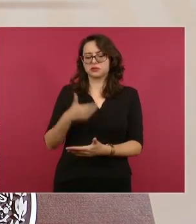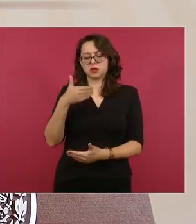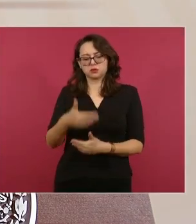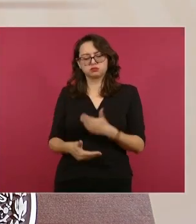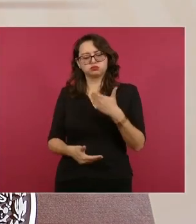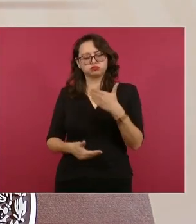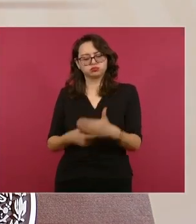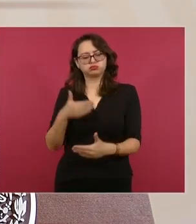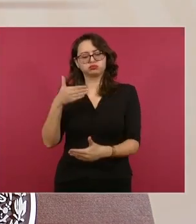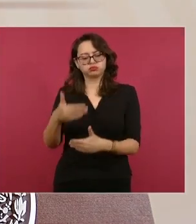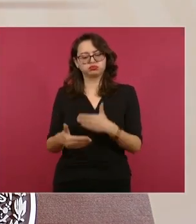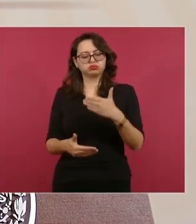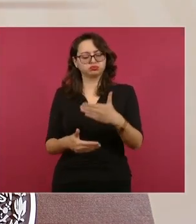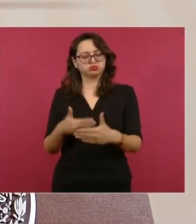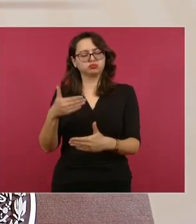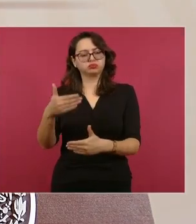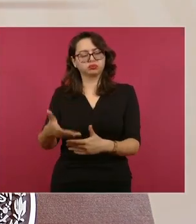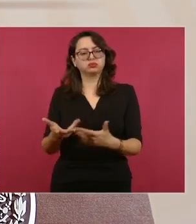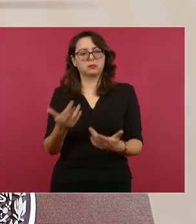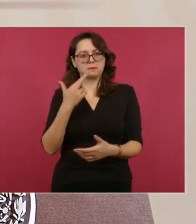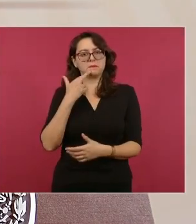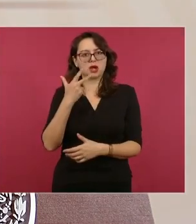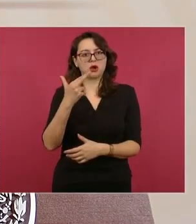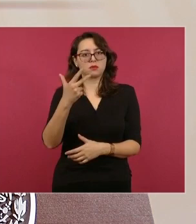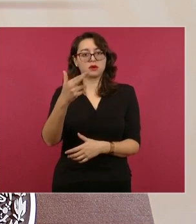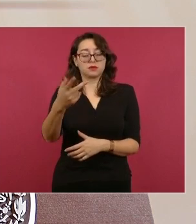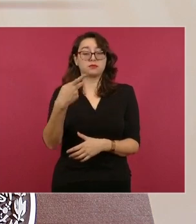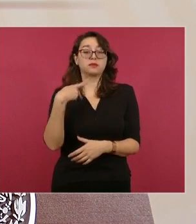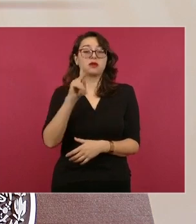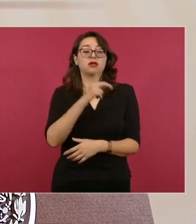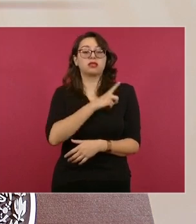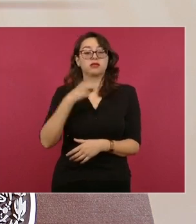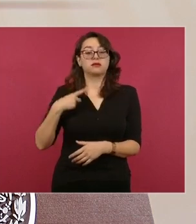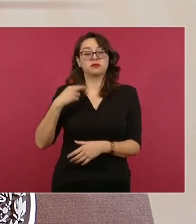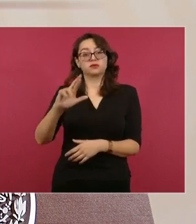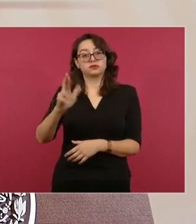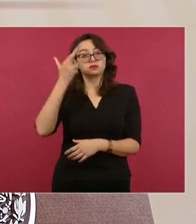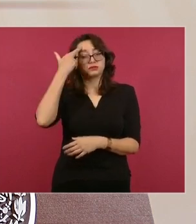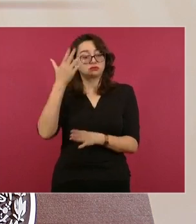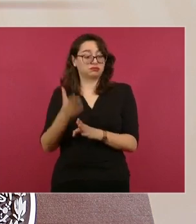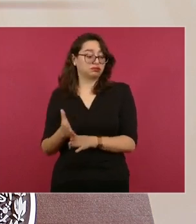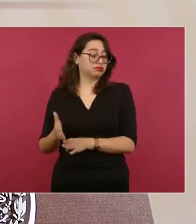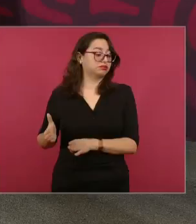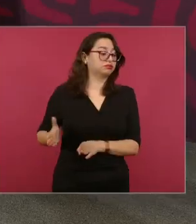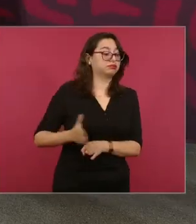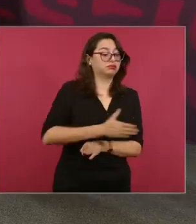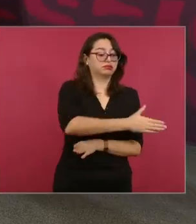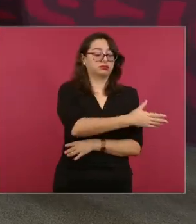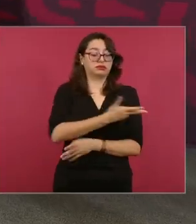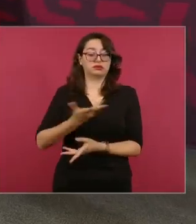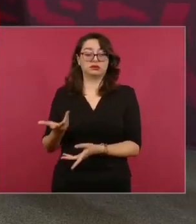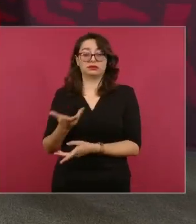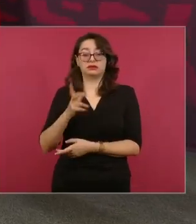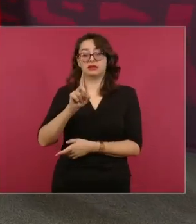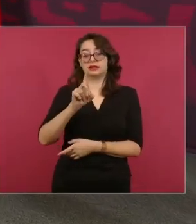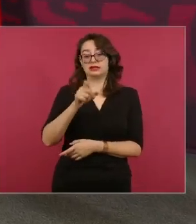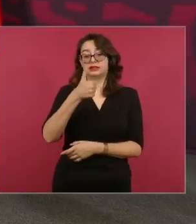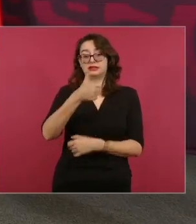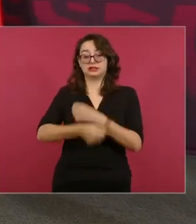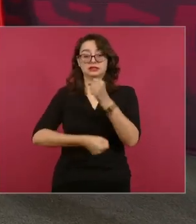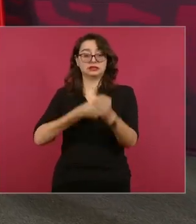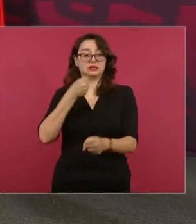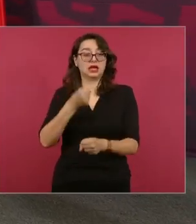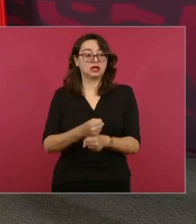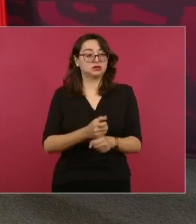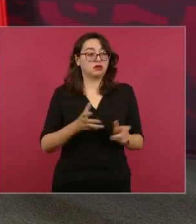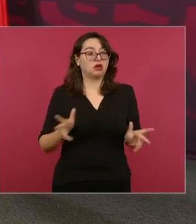el individualismo y que fue profundizando ese deterioro, pues caló, pero como lo ha